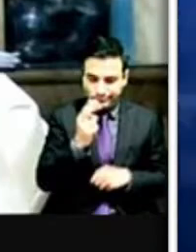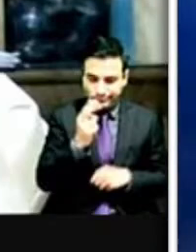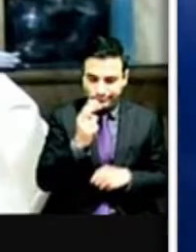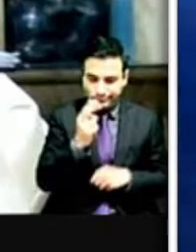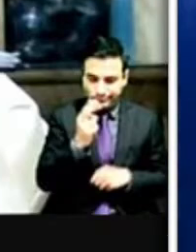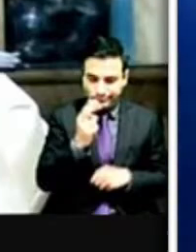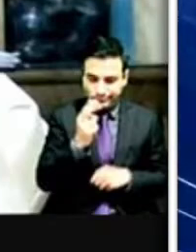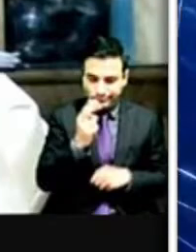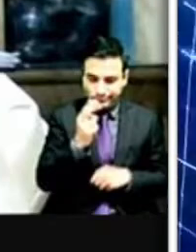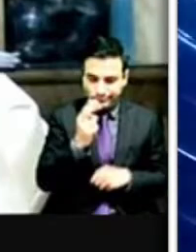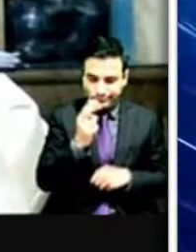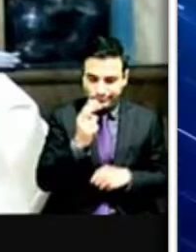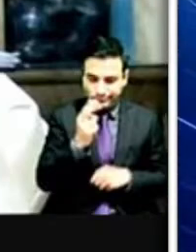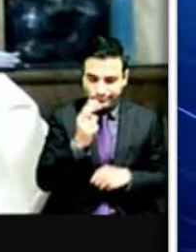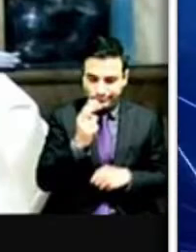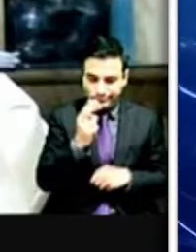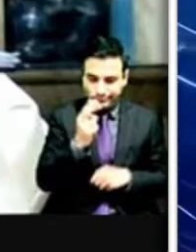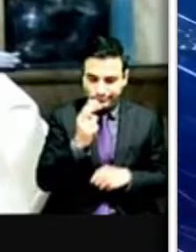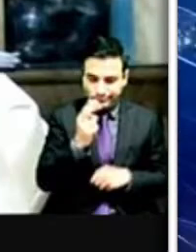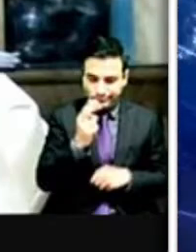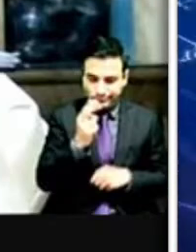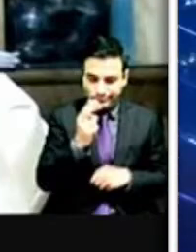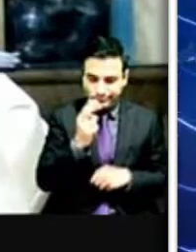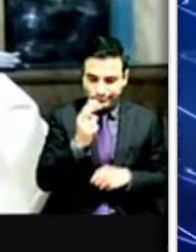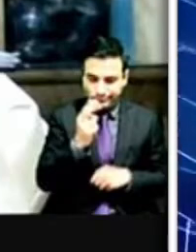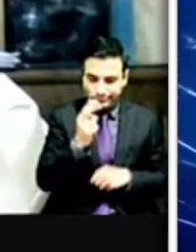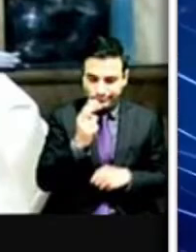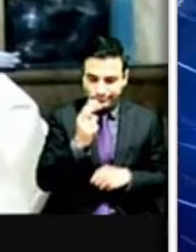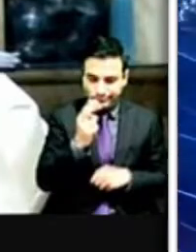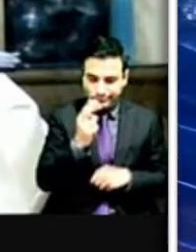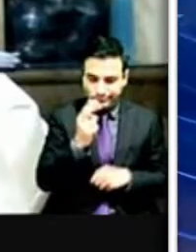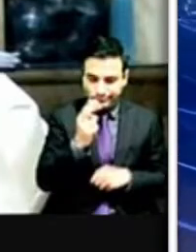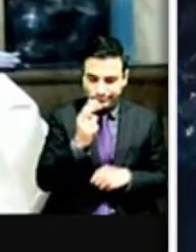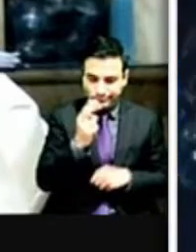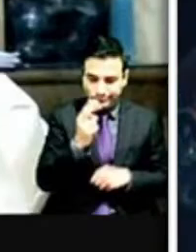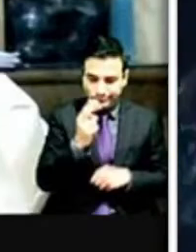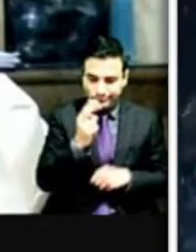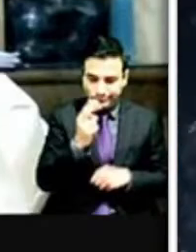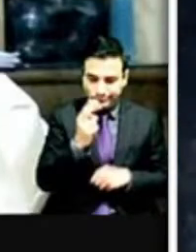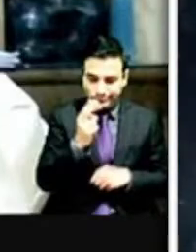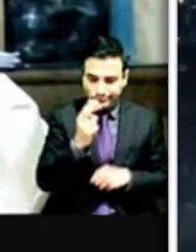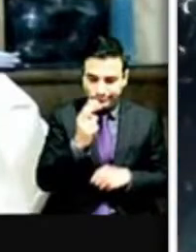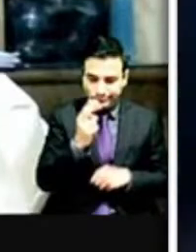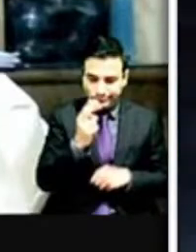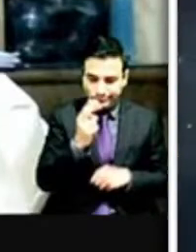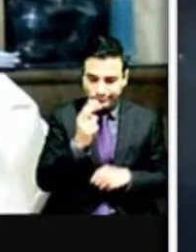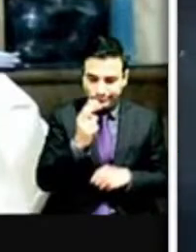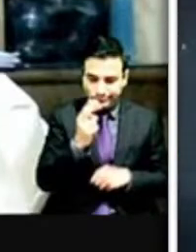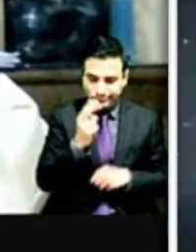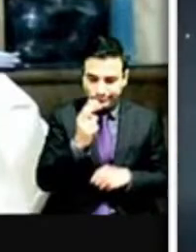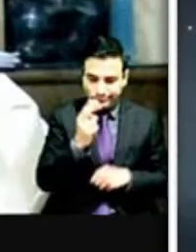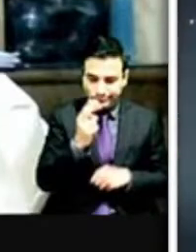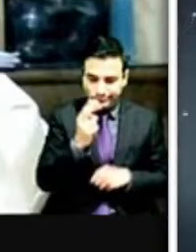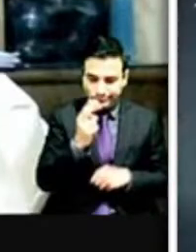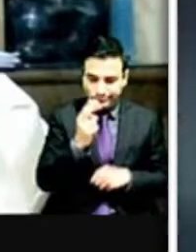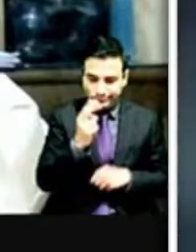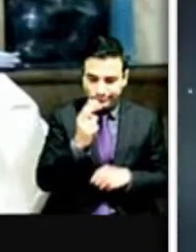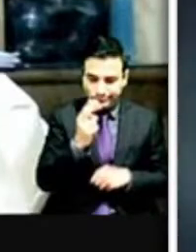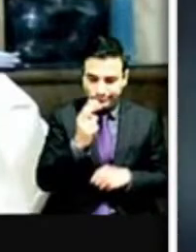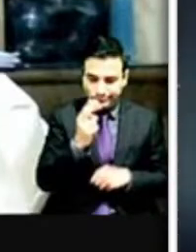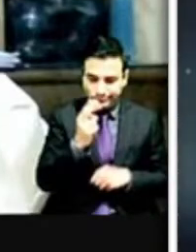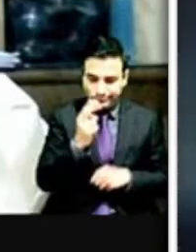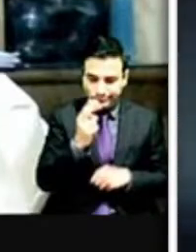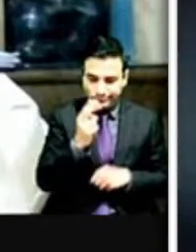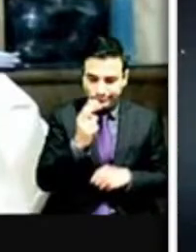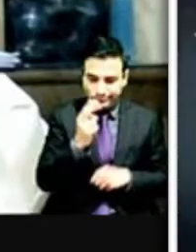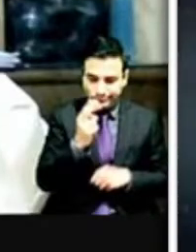de entender, y lo hizo, y parece que Lorenzo Córdoba no midió lo que estaba haciendo, porque hoy se le viene una broncota